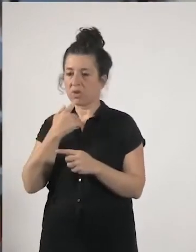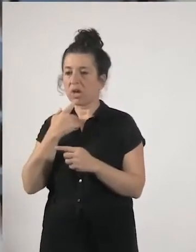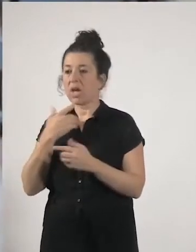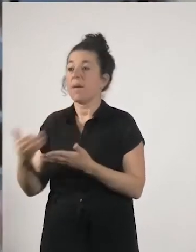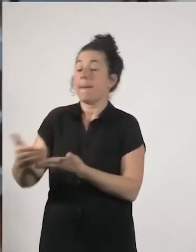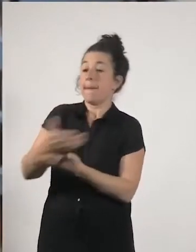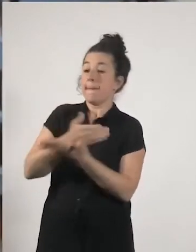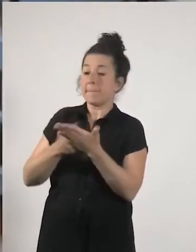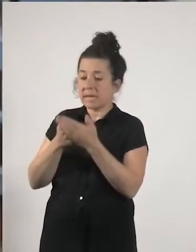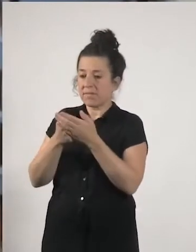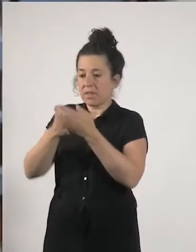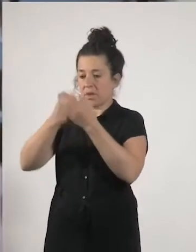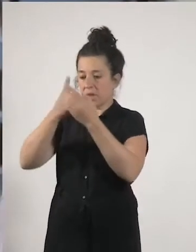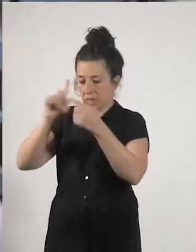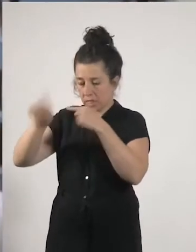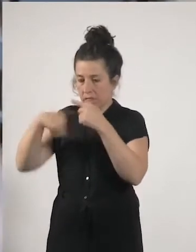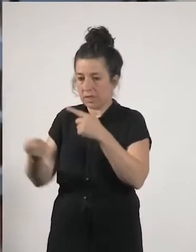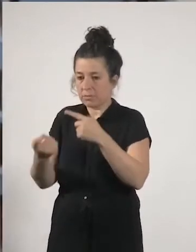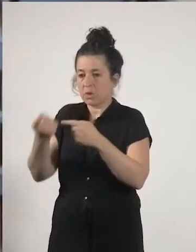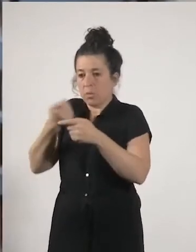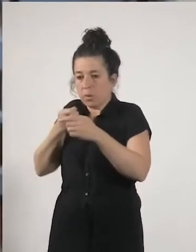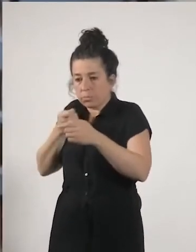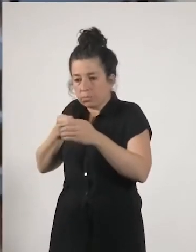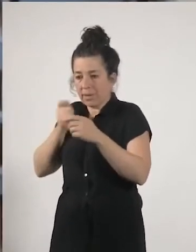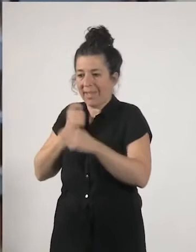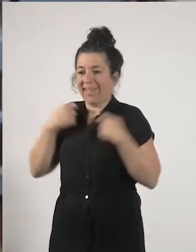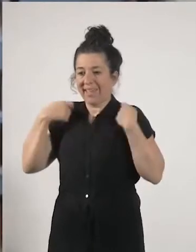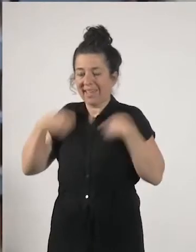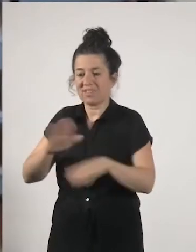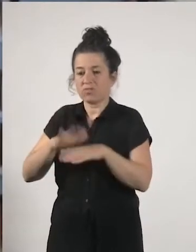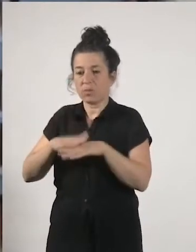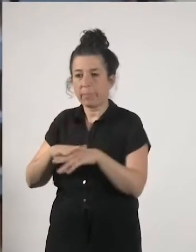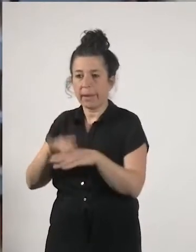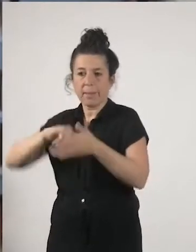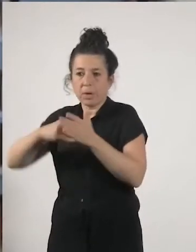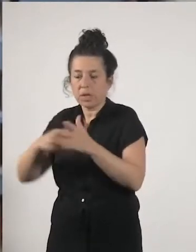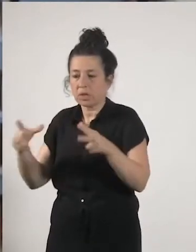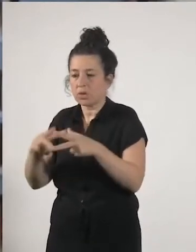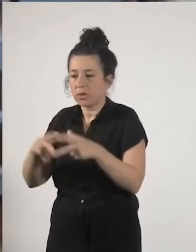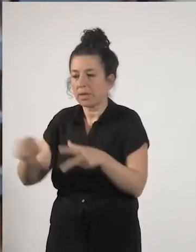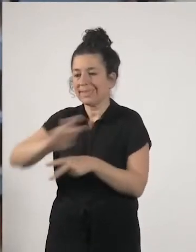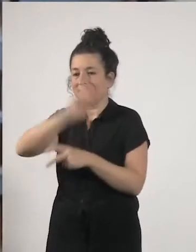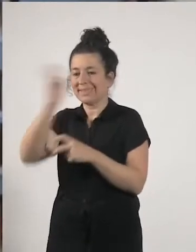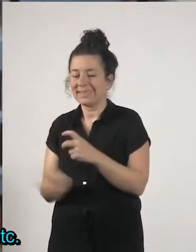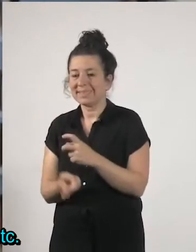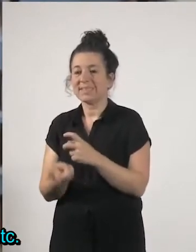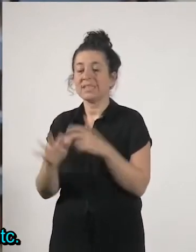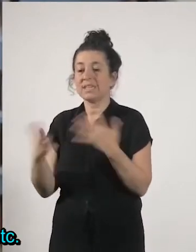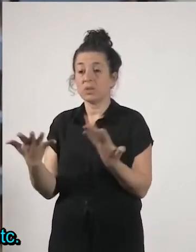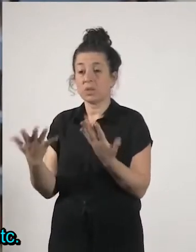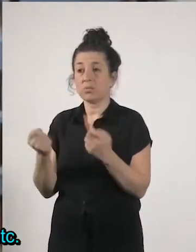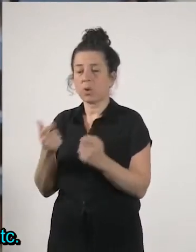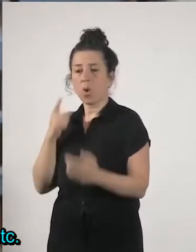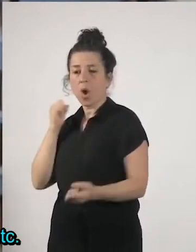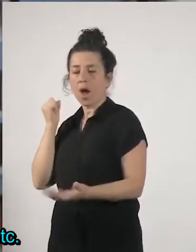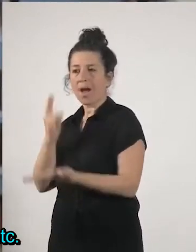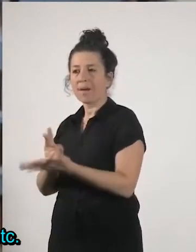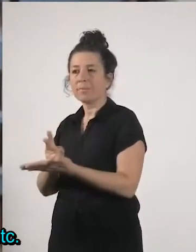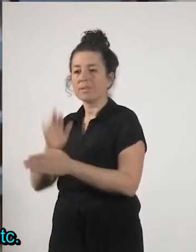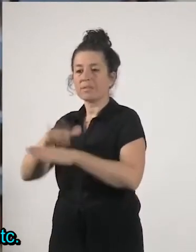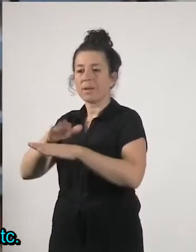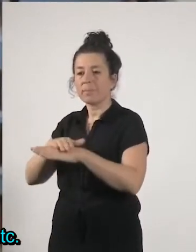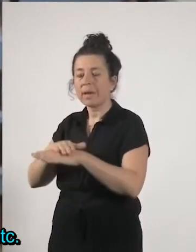proyectos sociales etcétera entonces una apuesta por empresas y por entidades de la economía social y